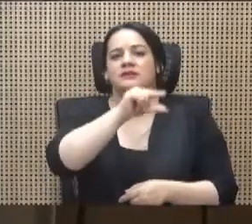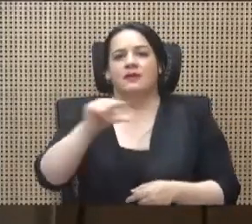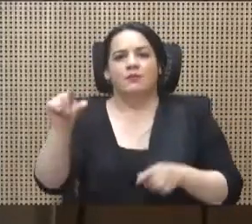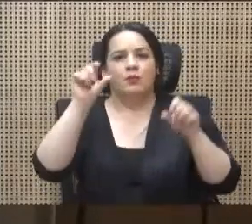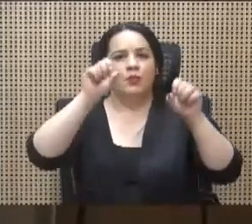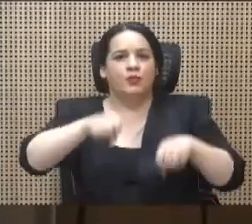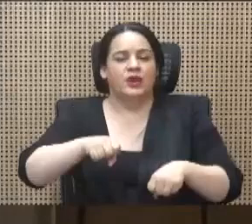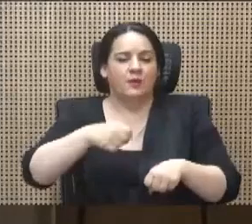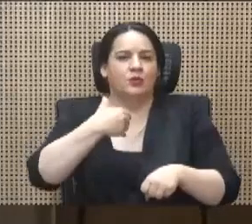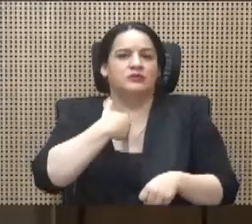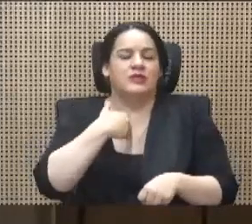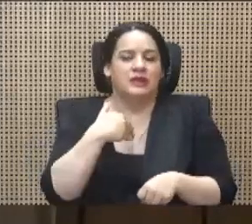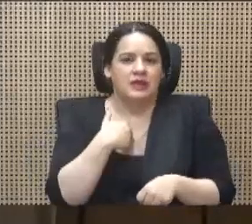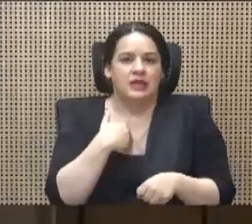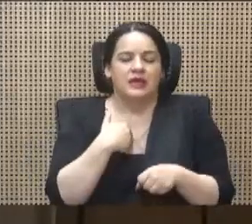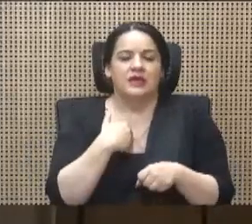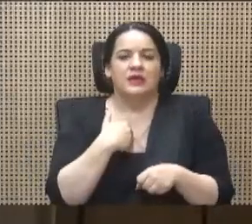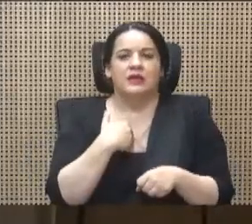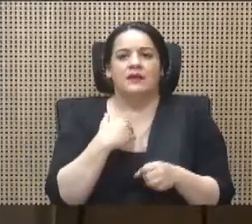ahorrarnos